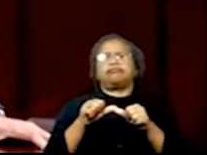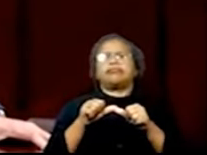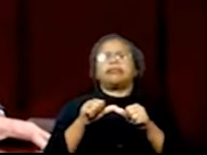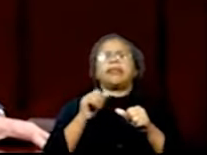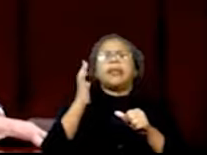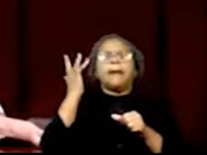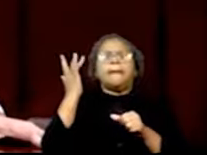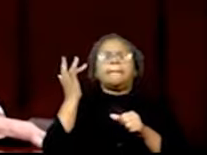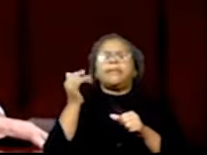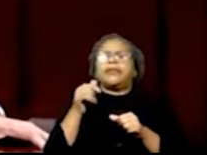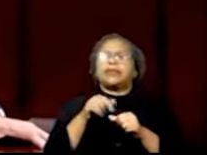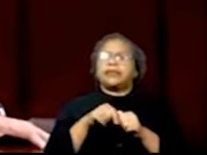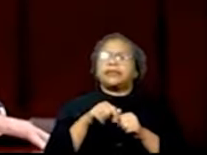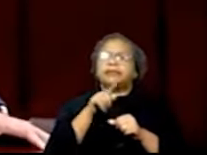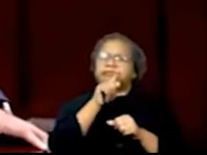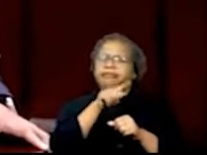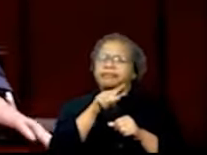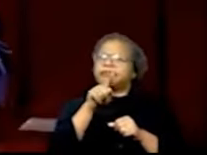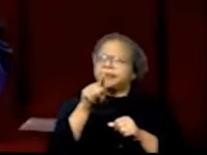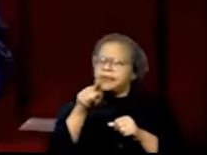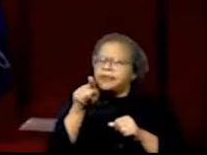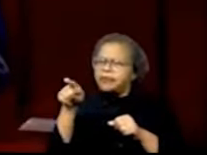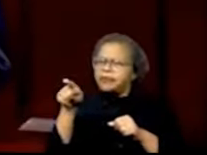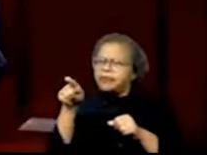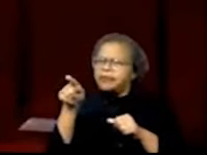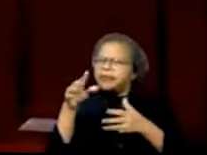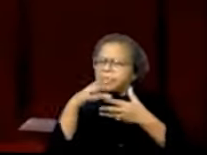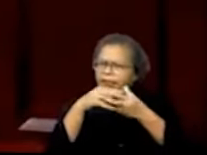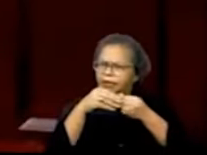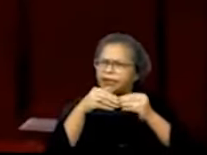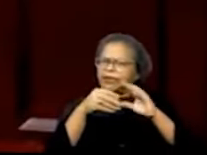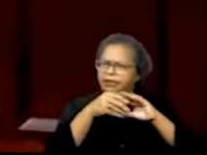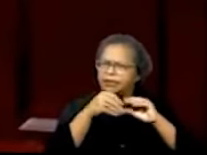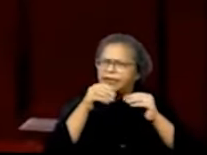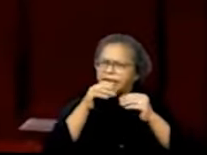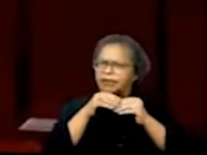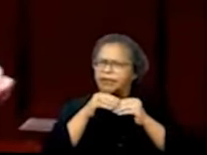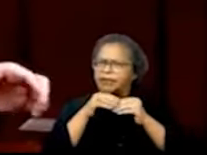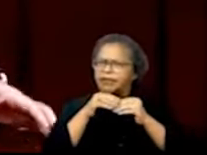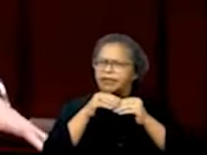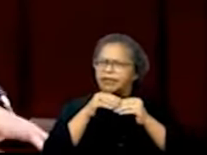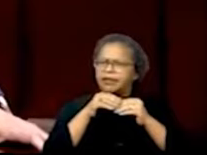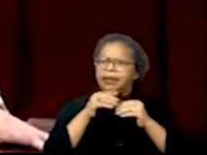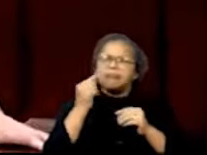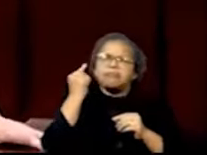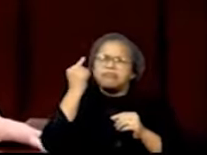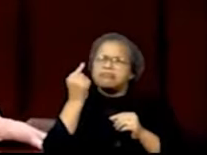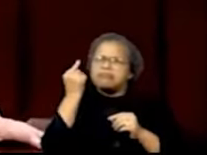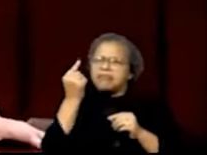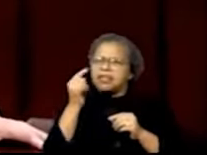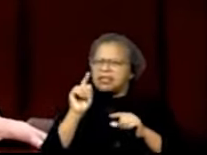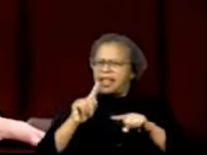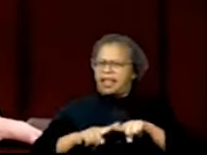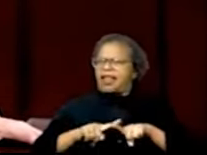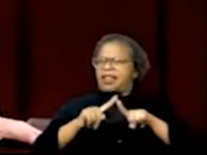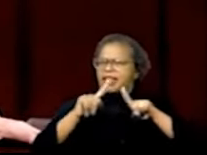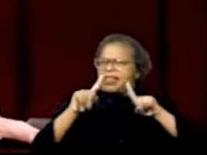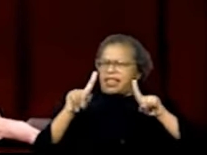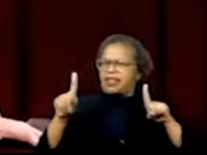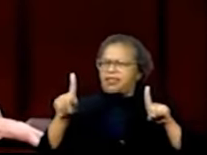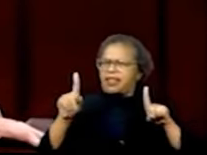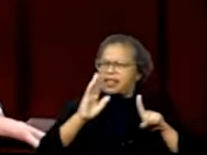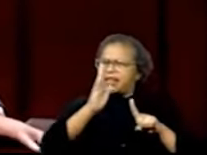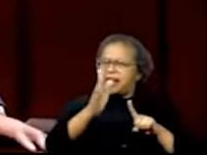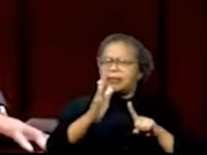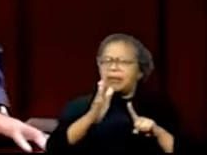palabra, parecería que va a suceder algo distinto a lo que está establecido en la Constitución del 2010.